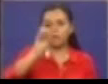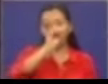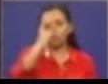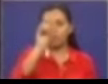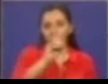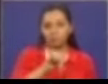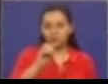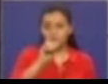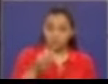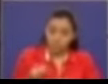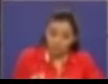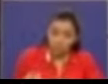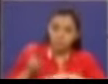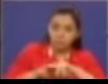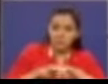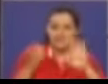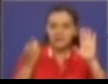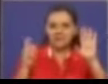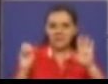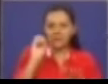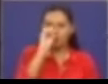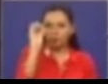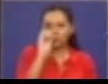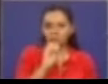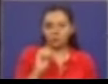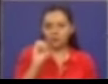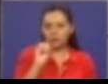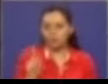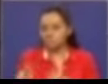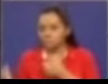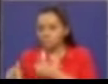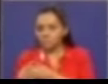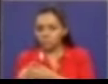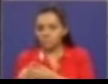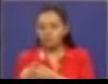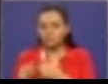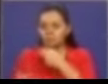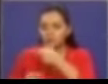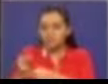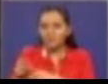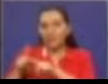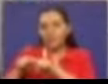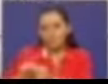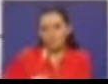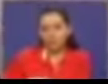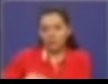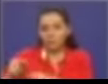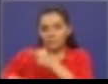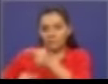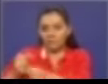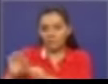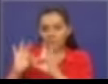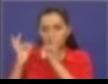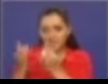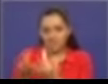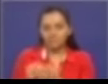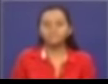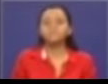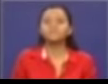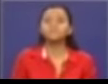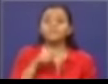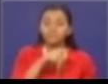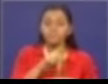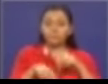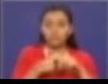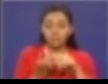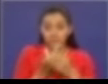aplicando recargos de hasta 60% para colaterales, según el grado de consanguinidad. El exceso gravable